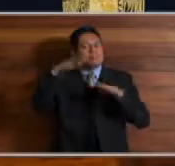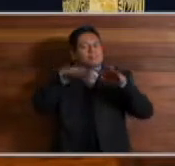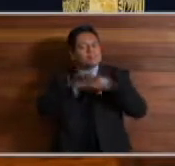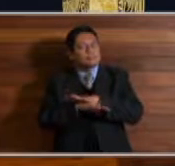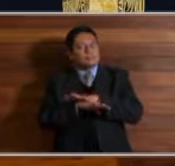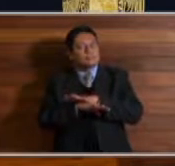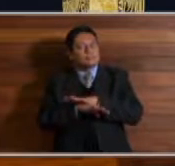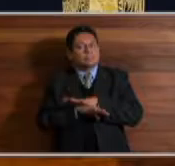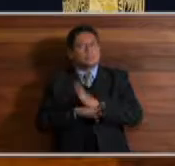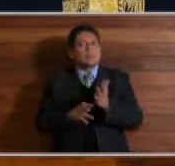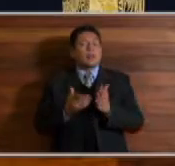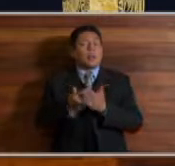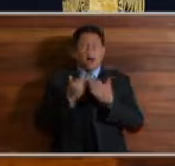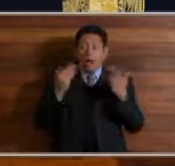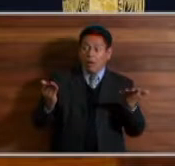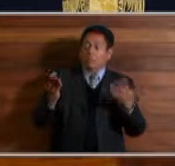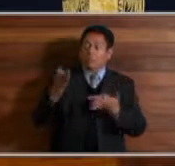derechos?